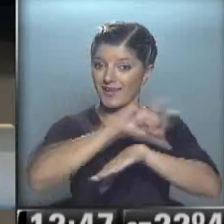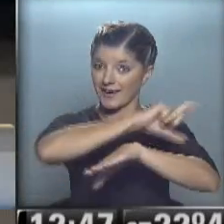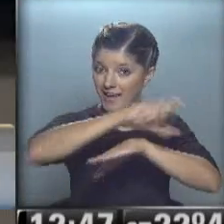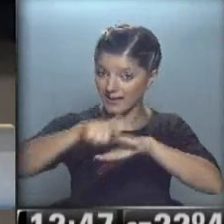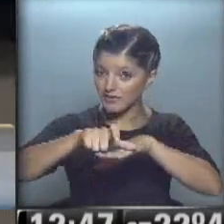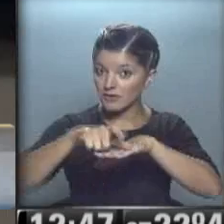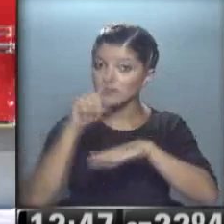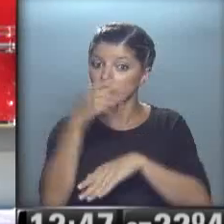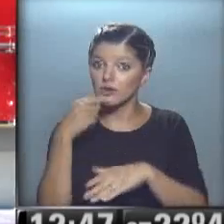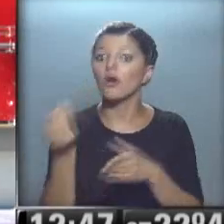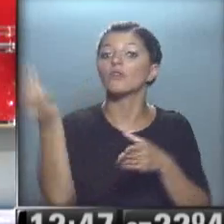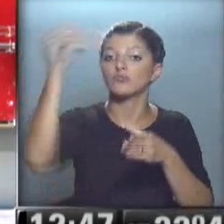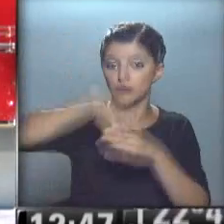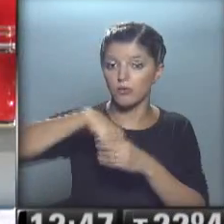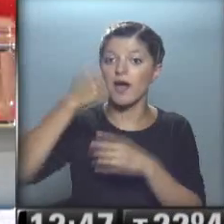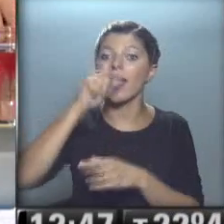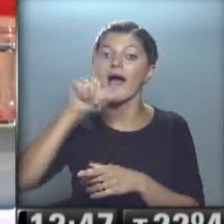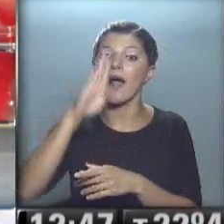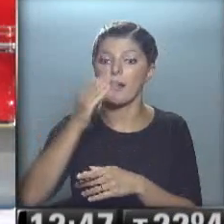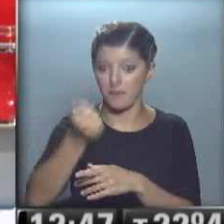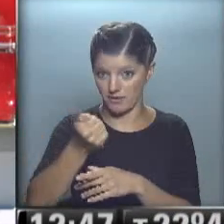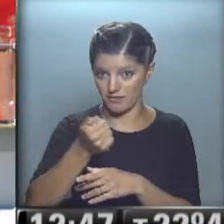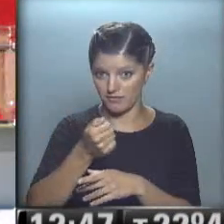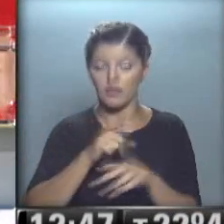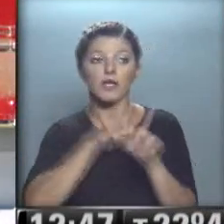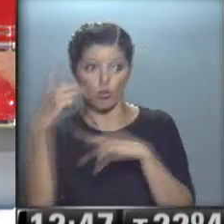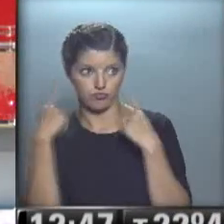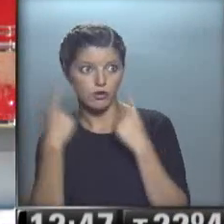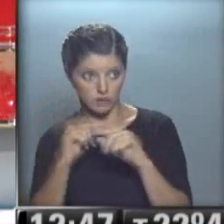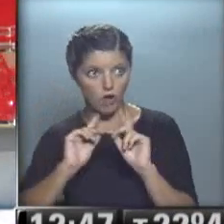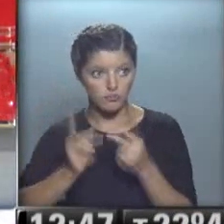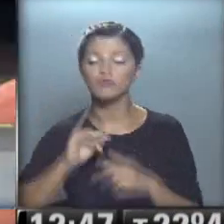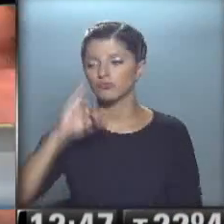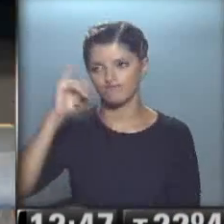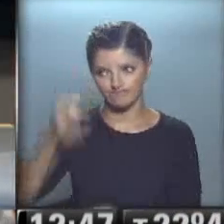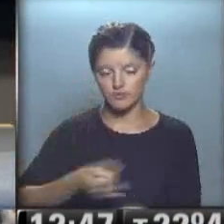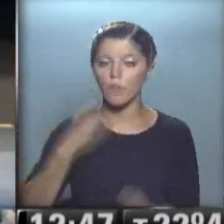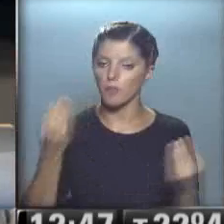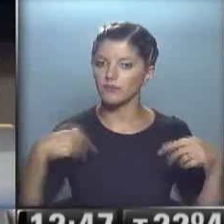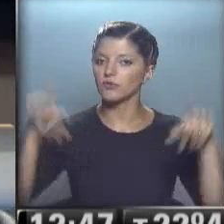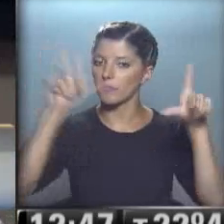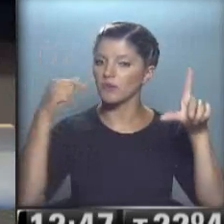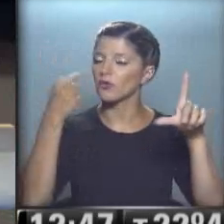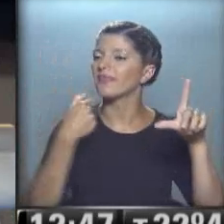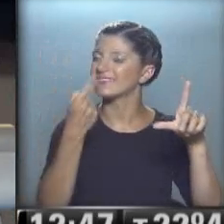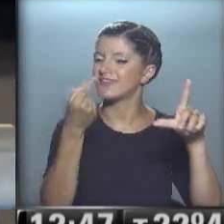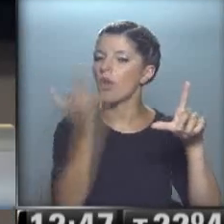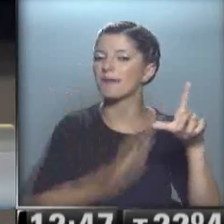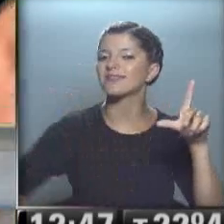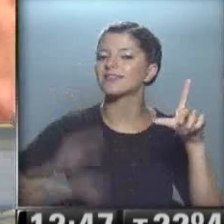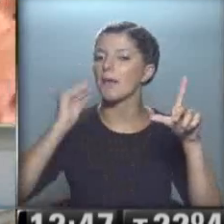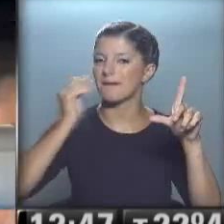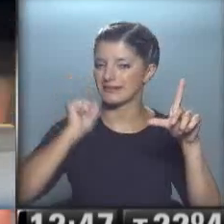Alba con mucha crítica por parte de sus medios de comunicación tamente o sea Cómo juegan los medios por eso resaltaba también lo de dilmar rusev